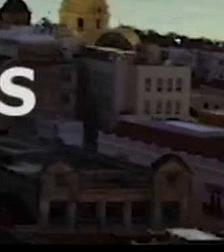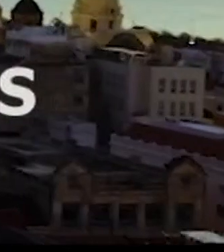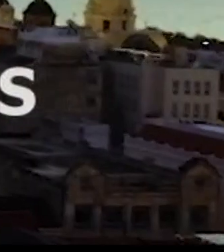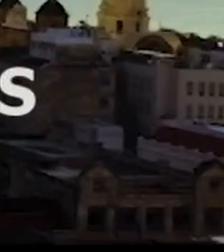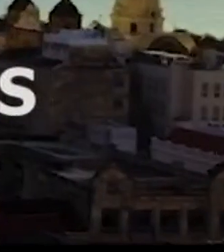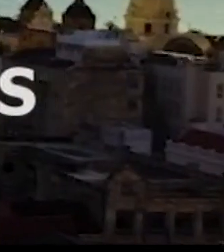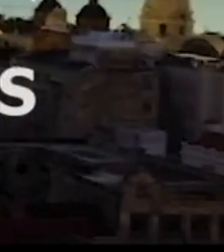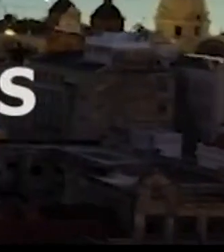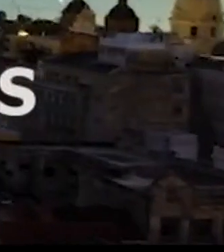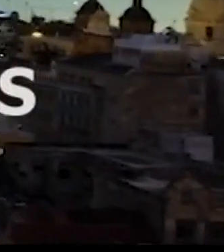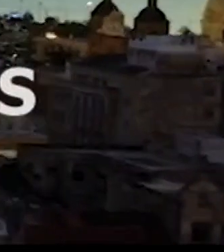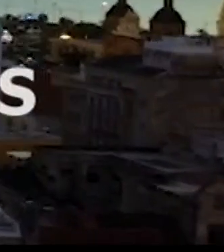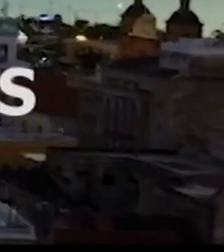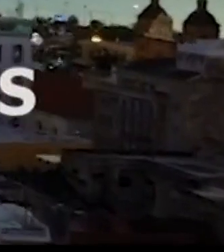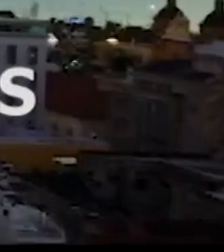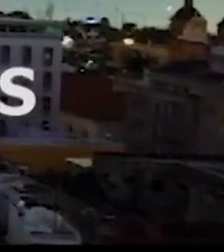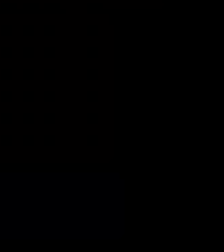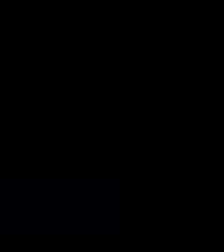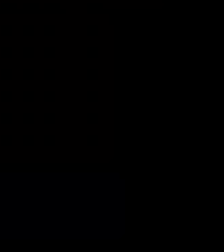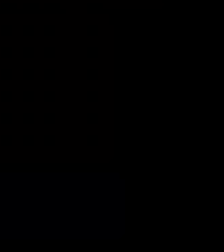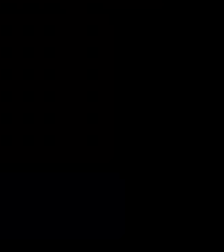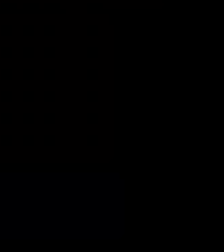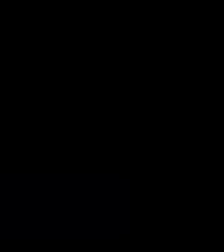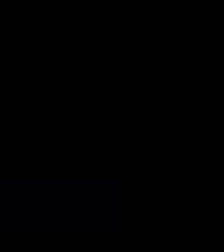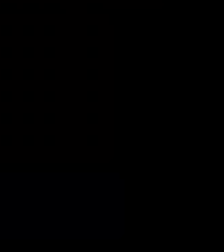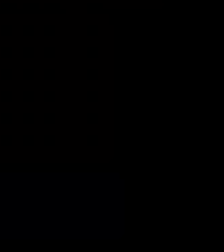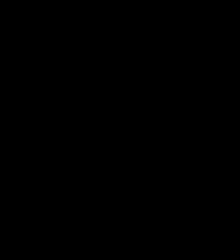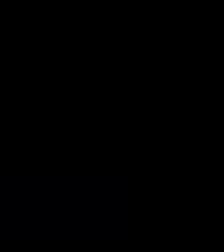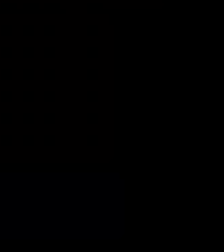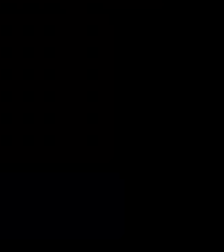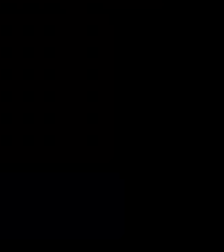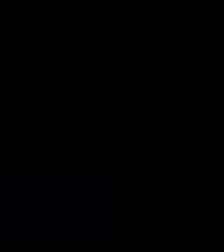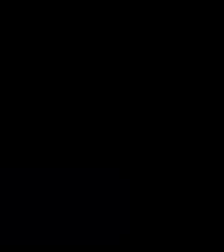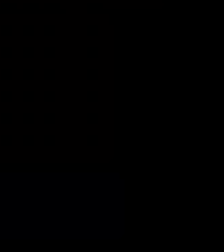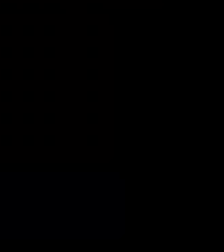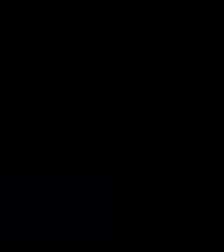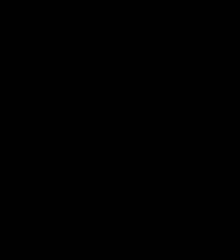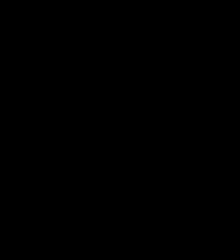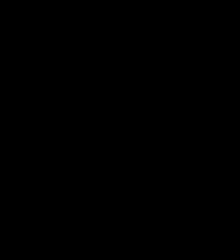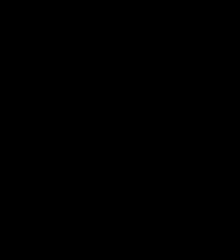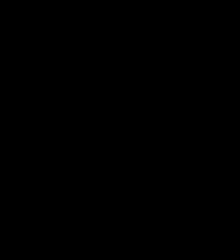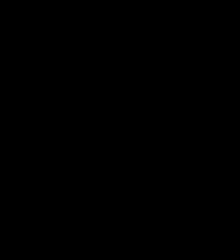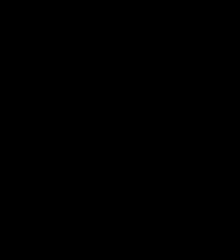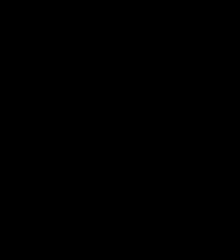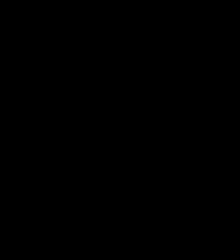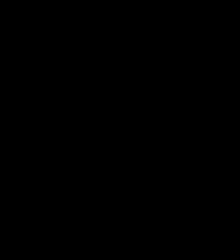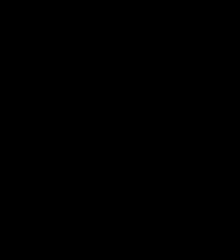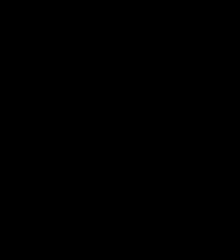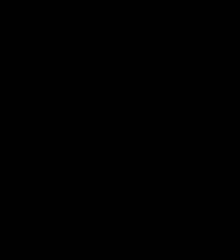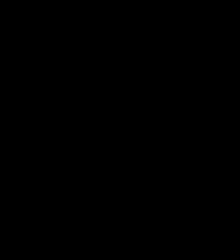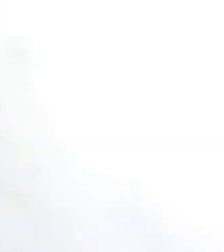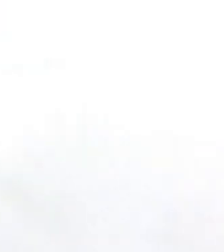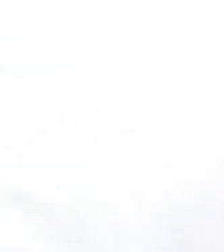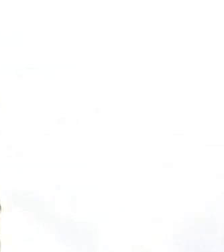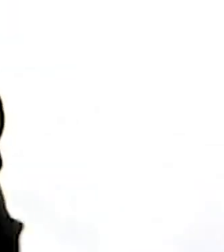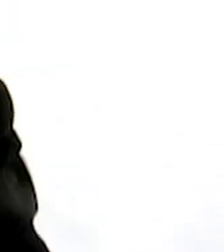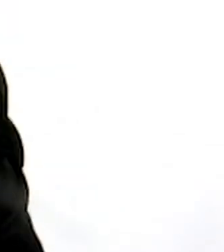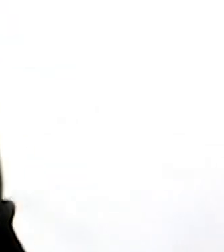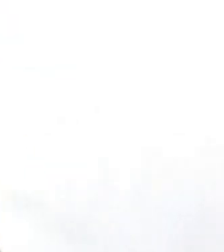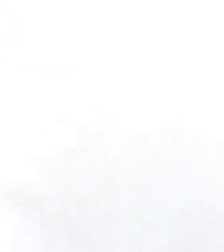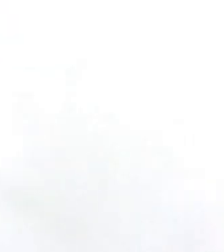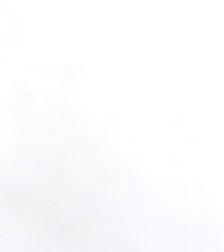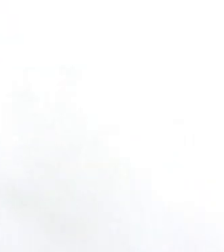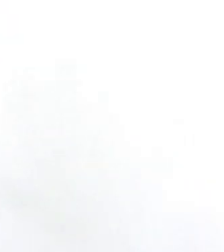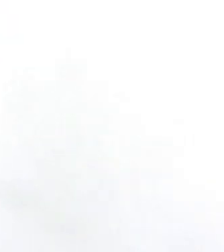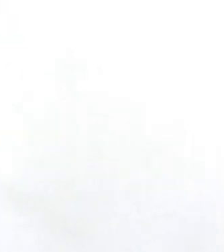los domingos a las 11:15 de la noche, solo en 13, Costa Rica Televisión. Hola,